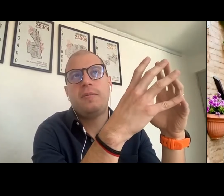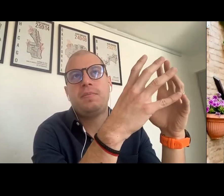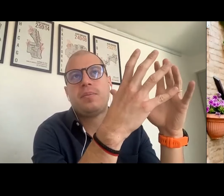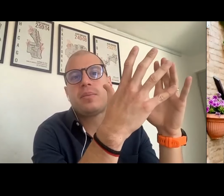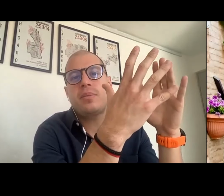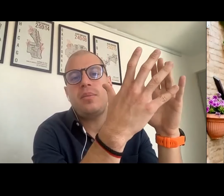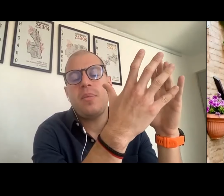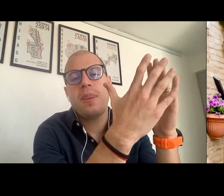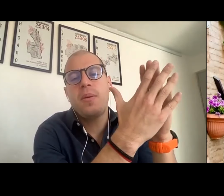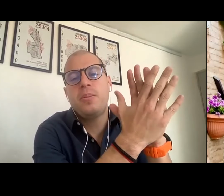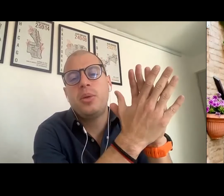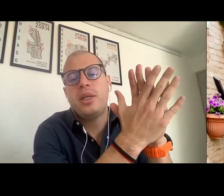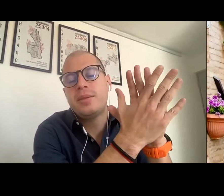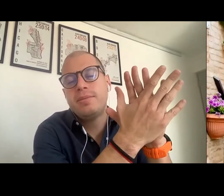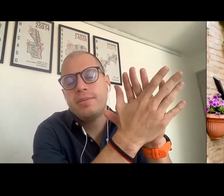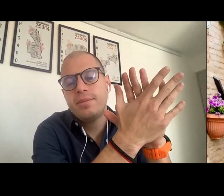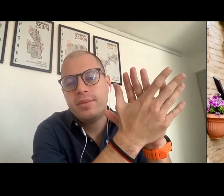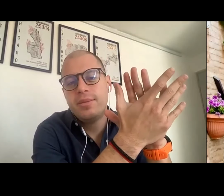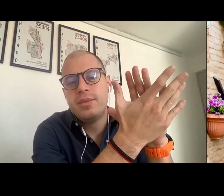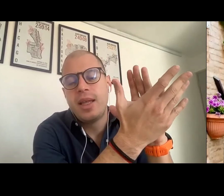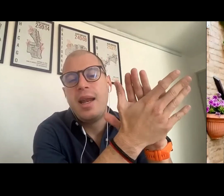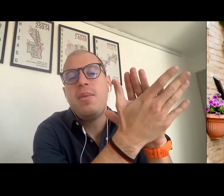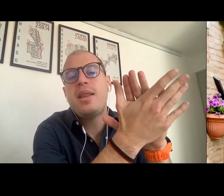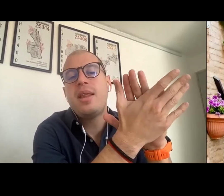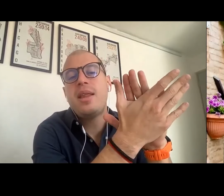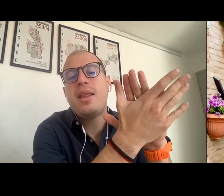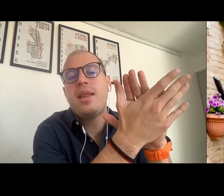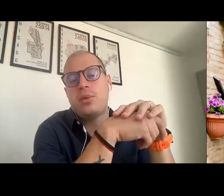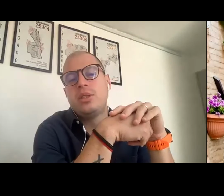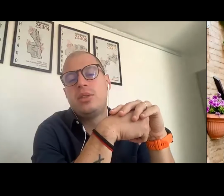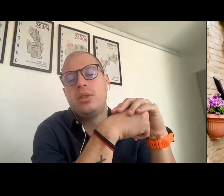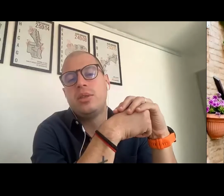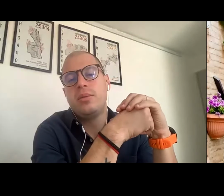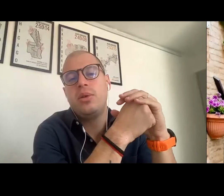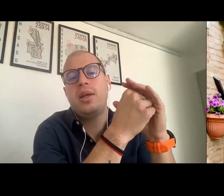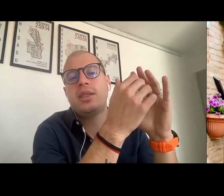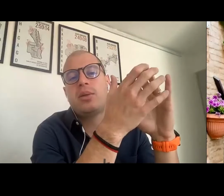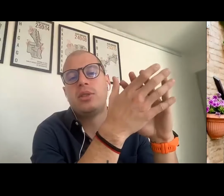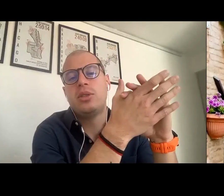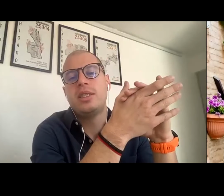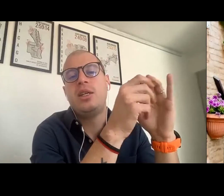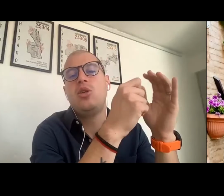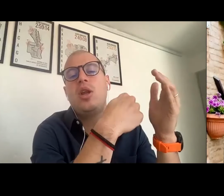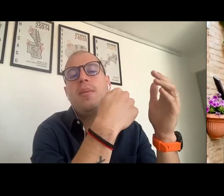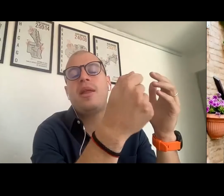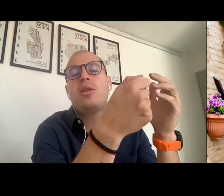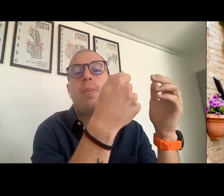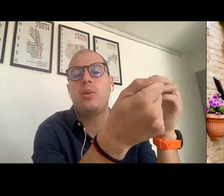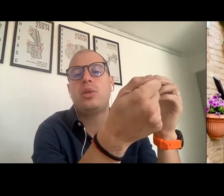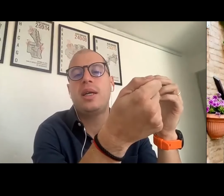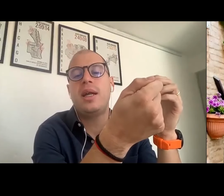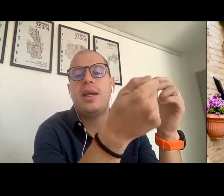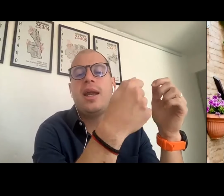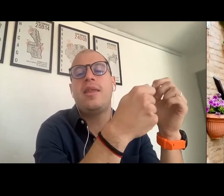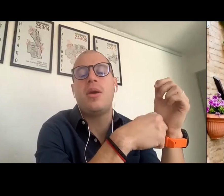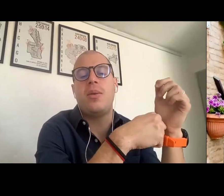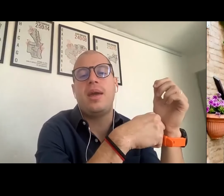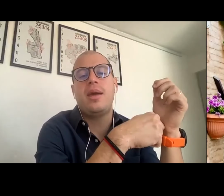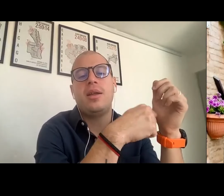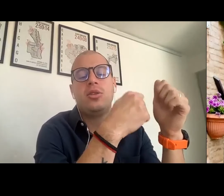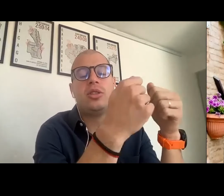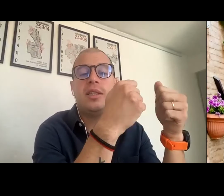social, pues te limita mucho en esa cuestión, ¿no? En esa cuestión de si no le meto pauta, nadie